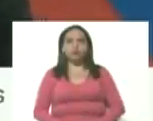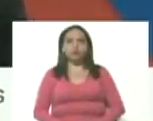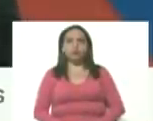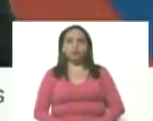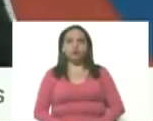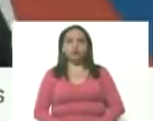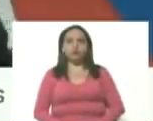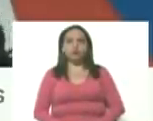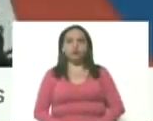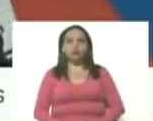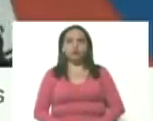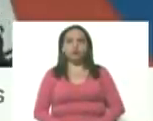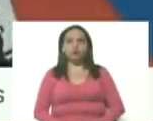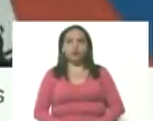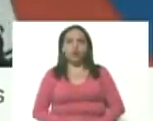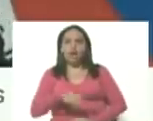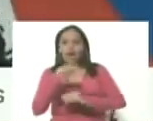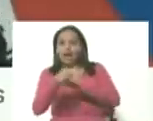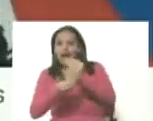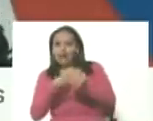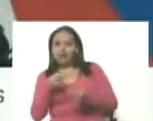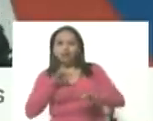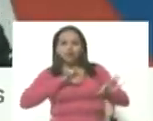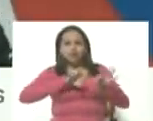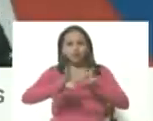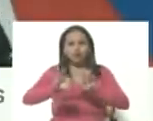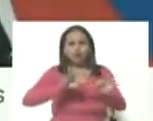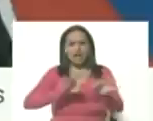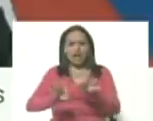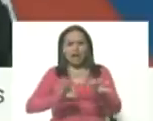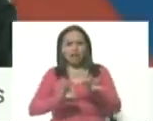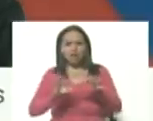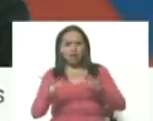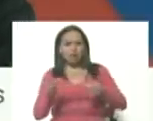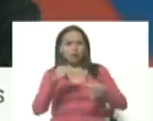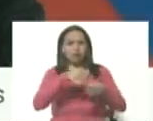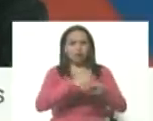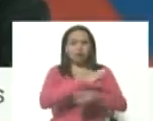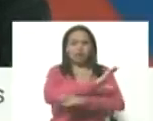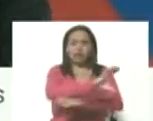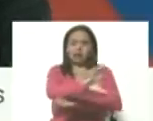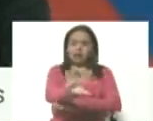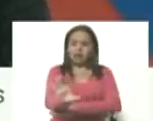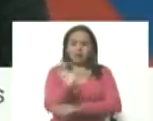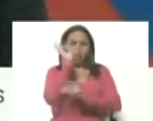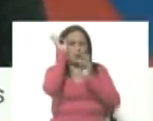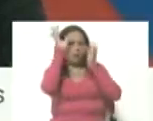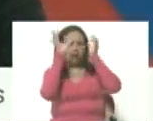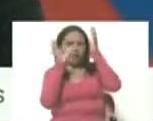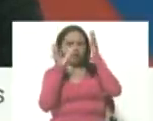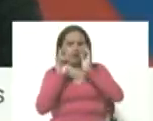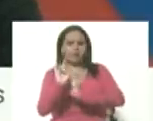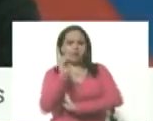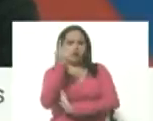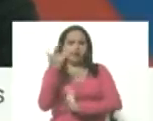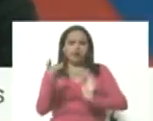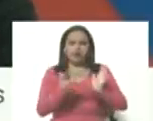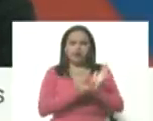Montan una parafrenaria con una operación que hicieron en el Caribe desde el